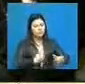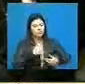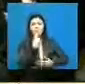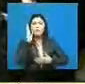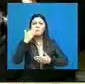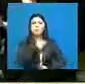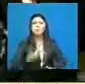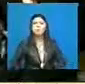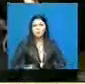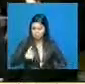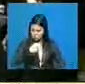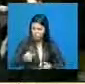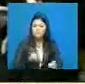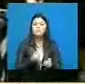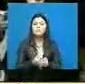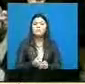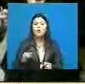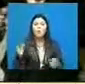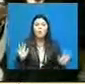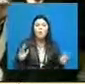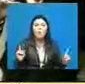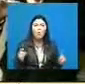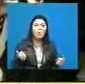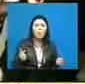República, sin vacilación, sin titubeos,